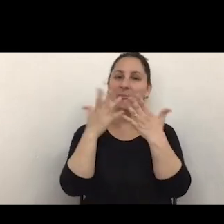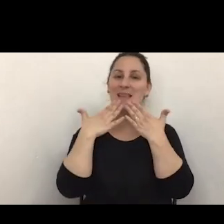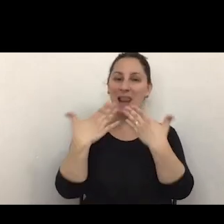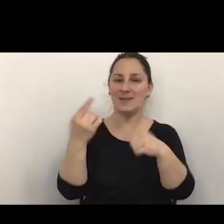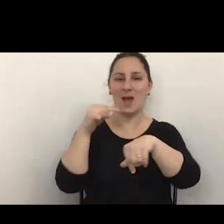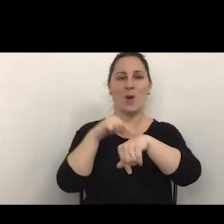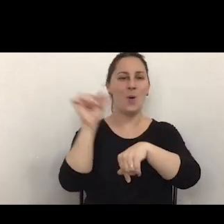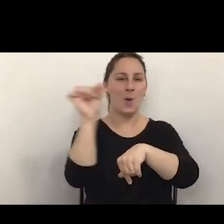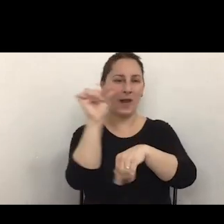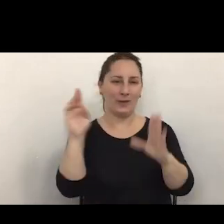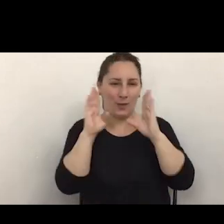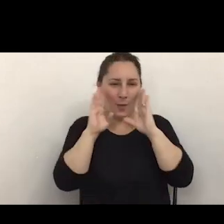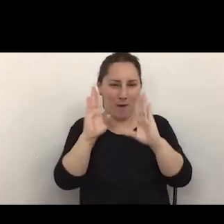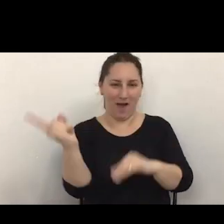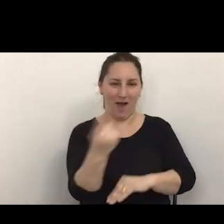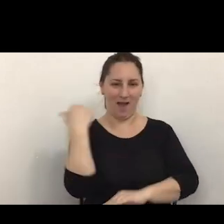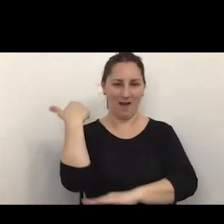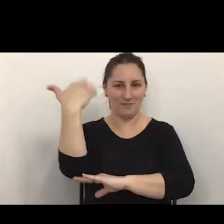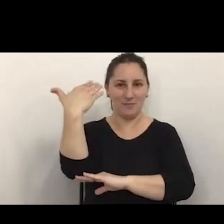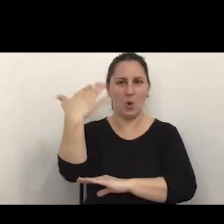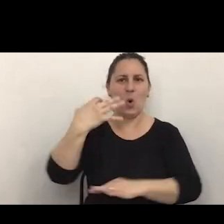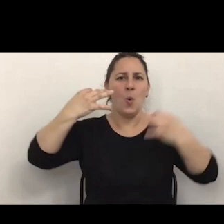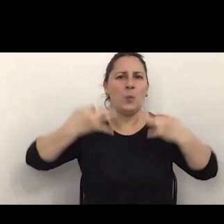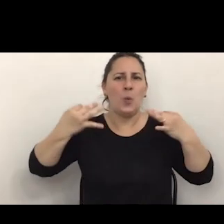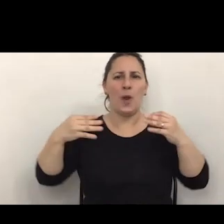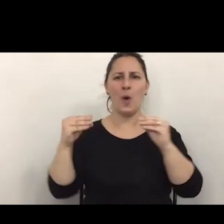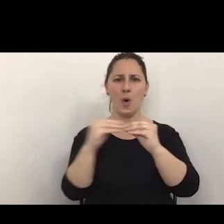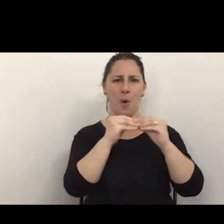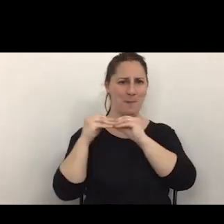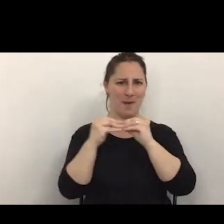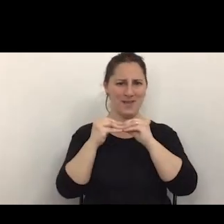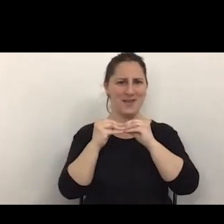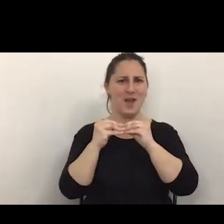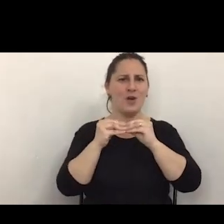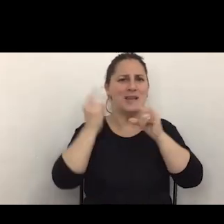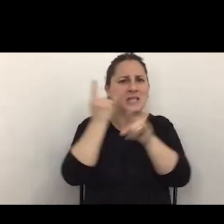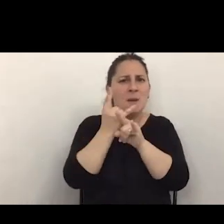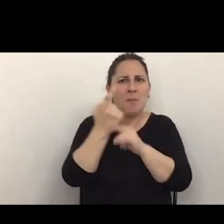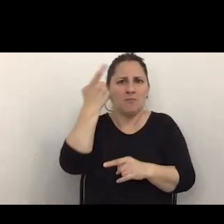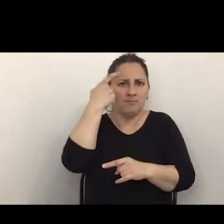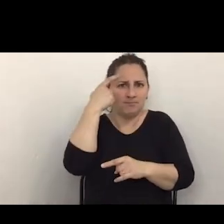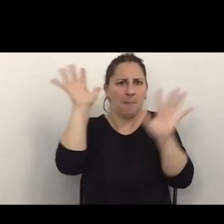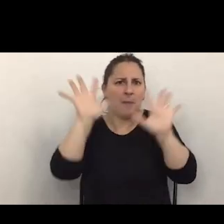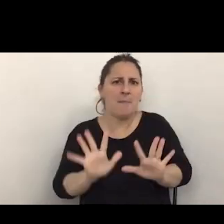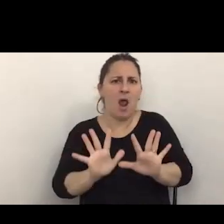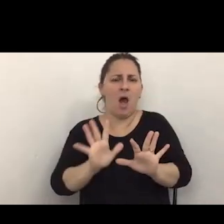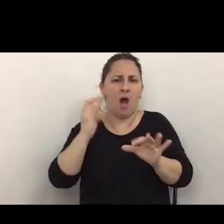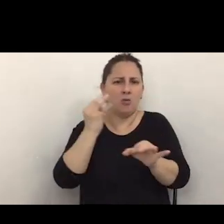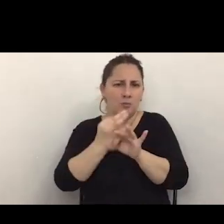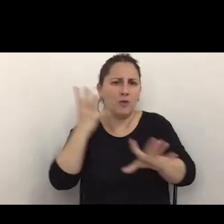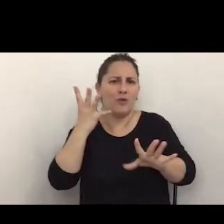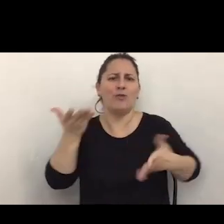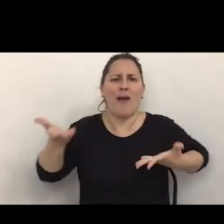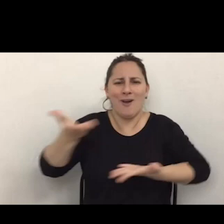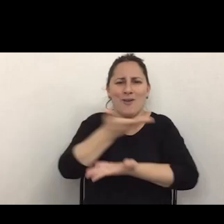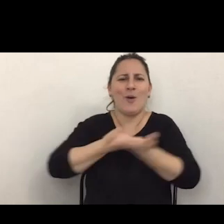este tiempito para nosotros. La verdad que es muy lindo que tengamos compañeros que estén tan capacitados y que son generosos en compartir sus